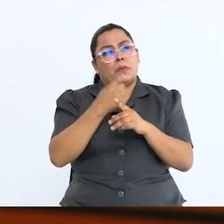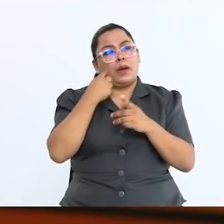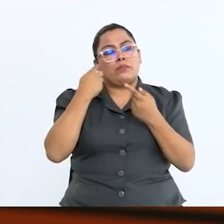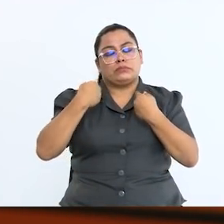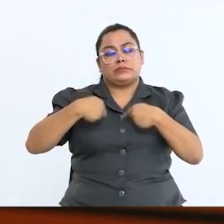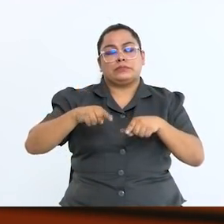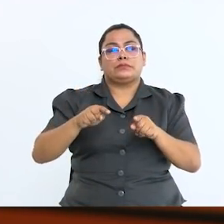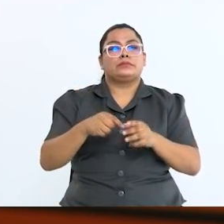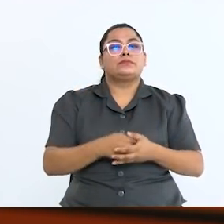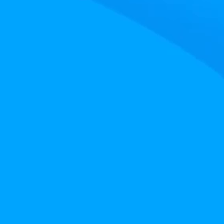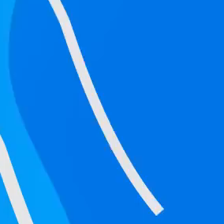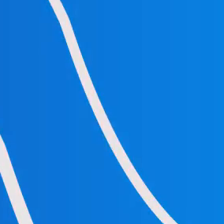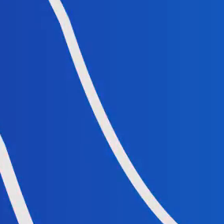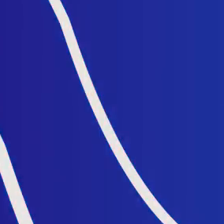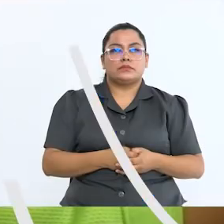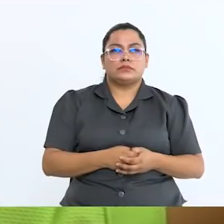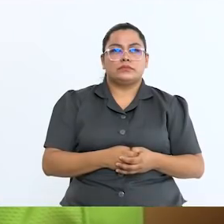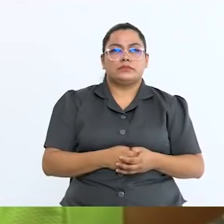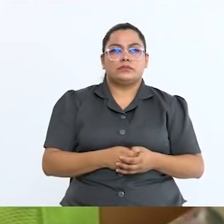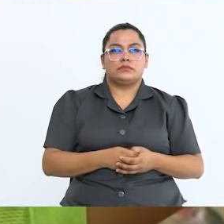Veamos a continuación.